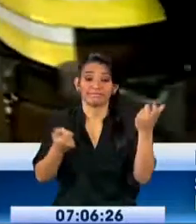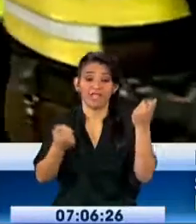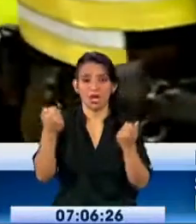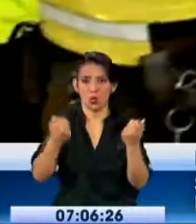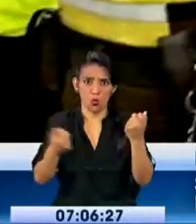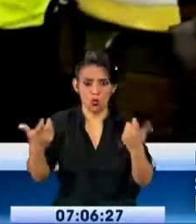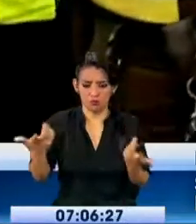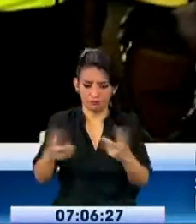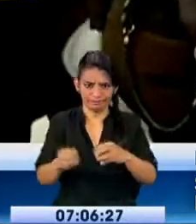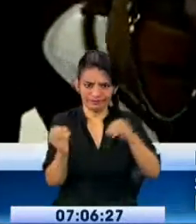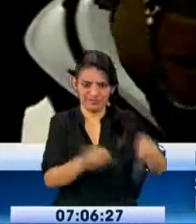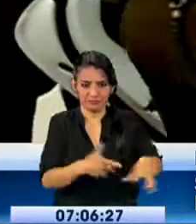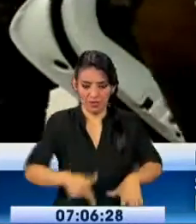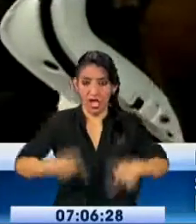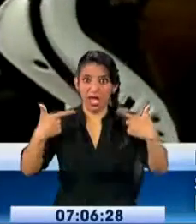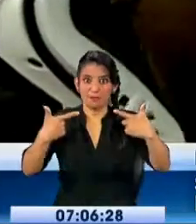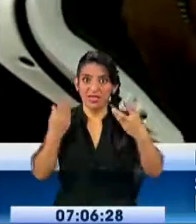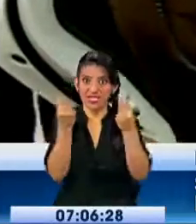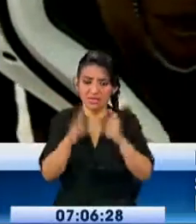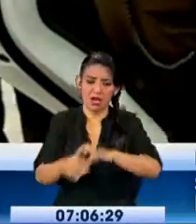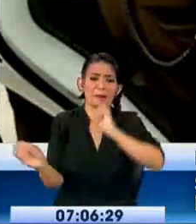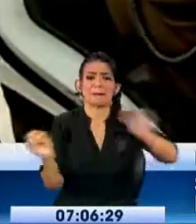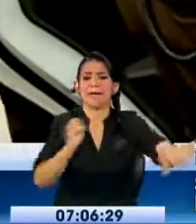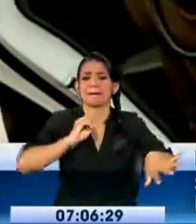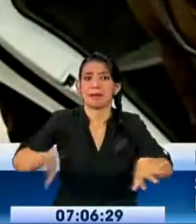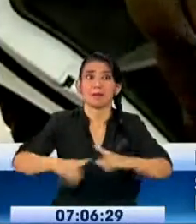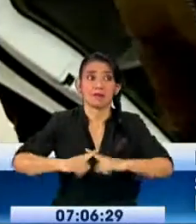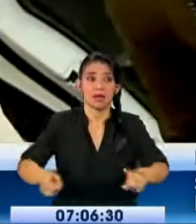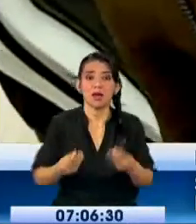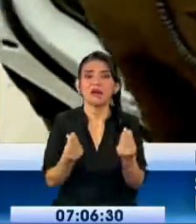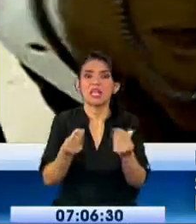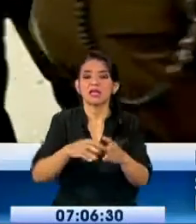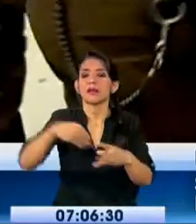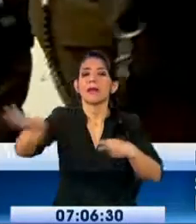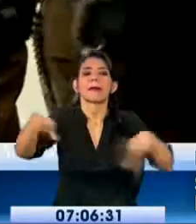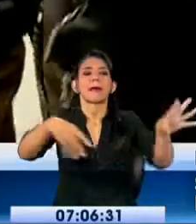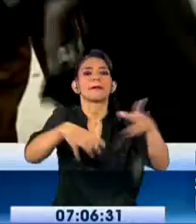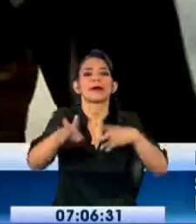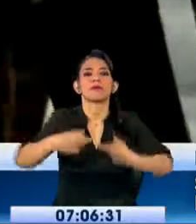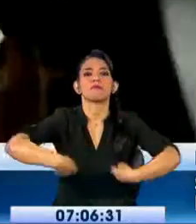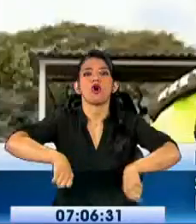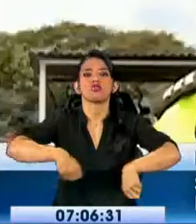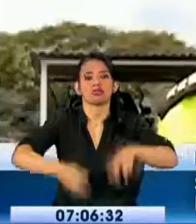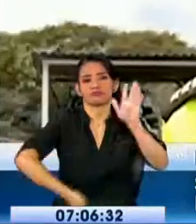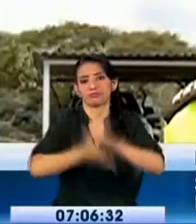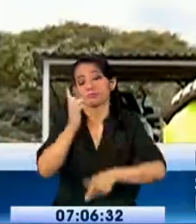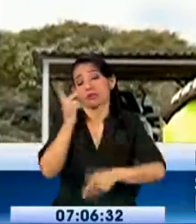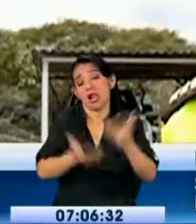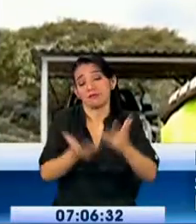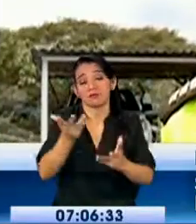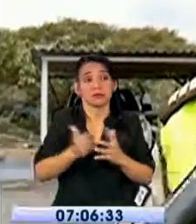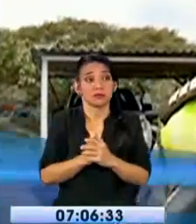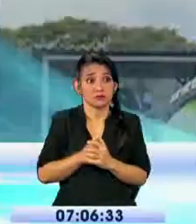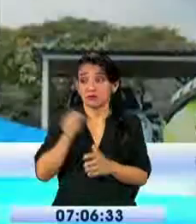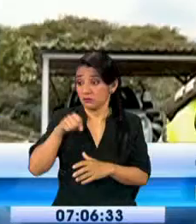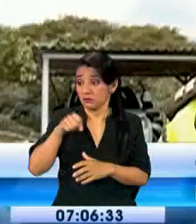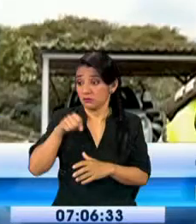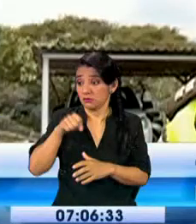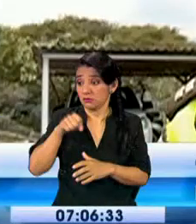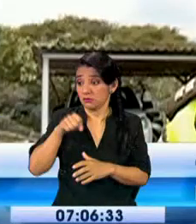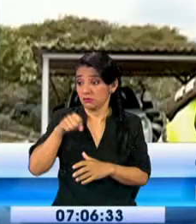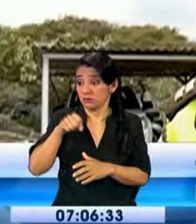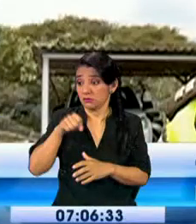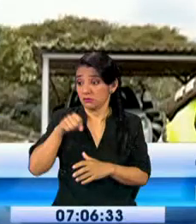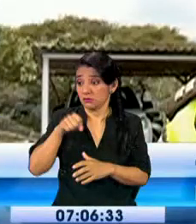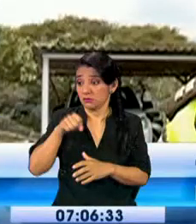de las armas y el dinero, aunque no está descartado que los billetes se fueron con los ocupantes de la motocicleta. Pero sí existen los denunciantes y las personas